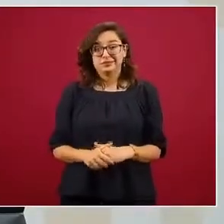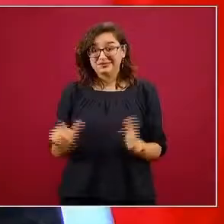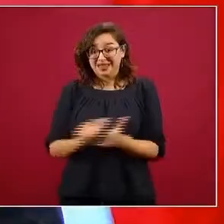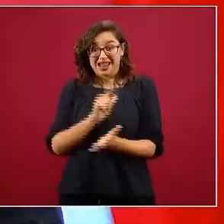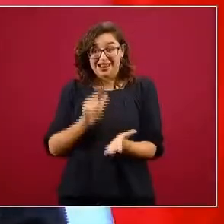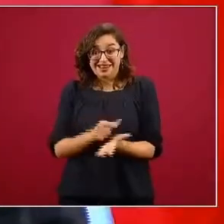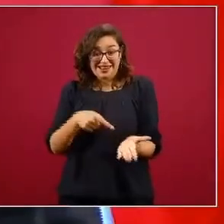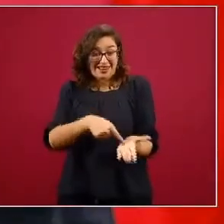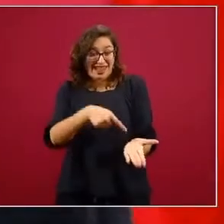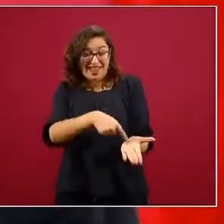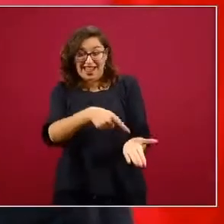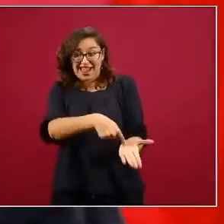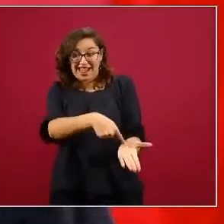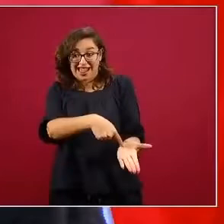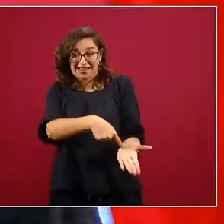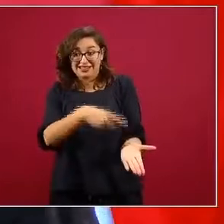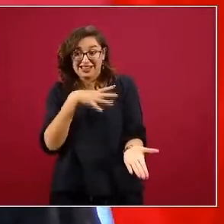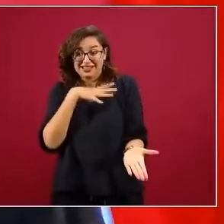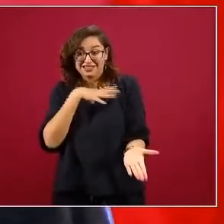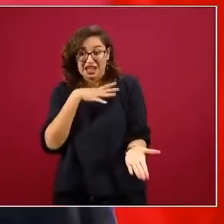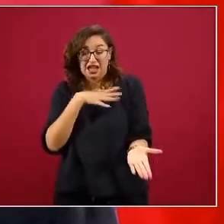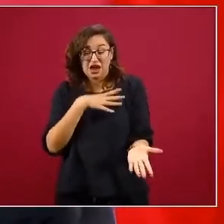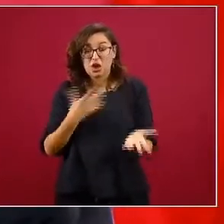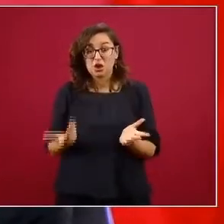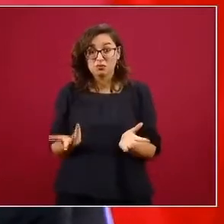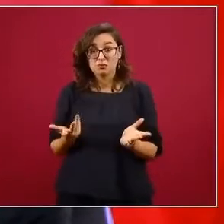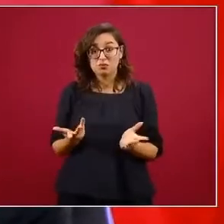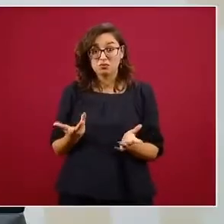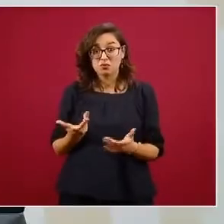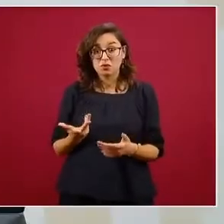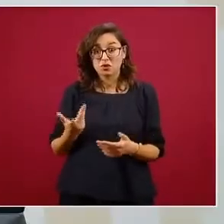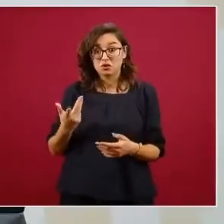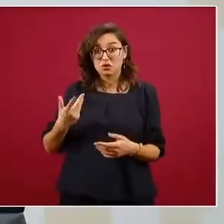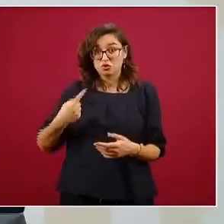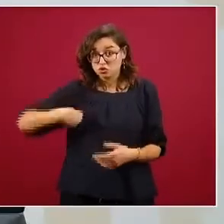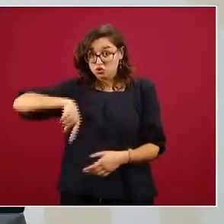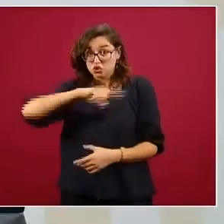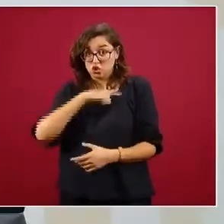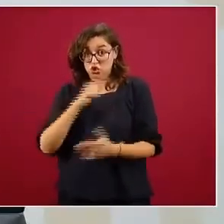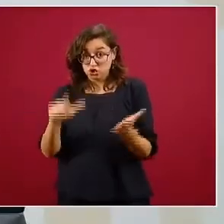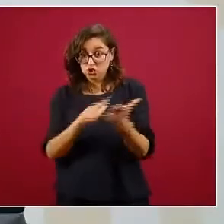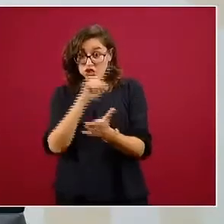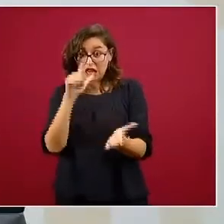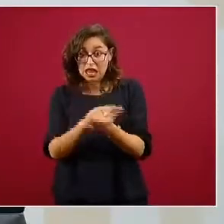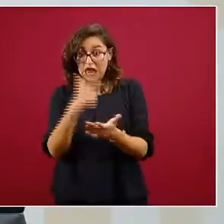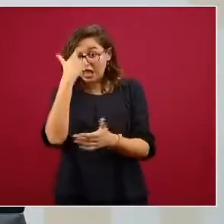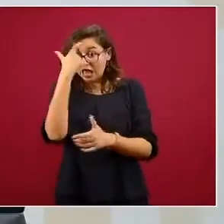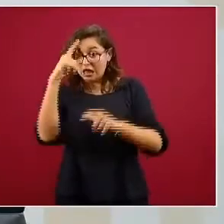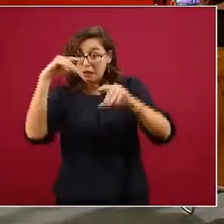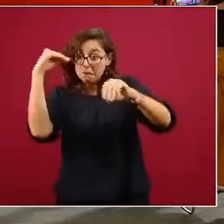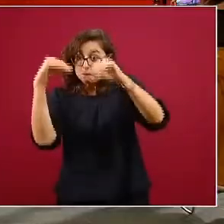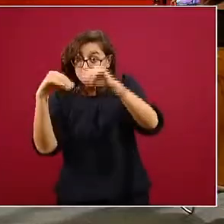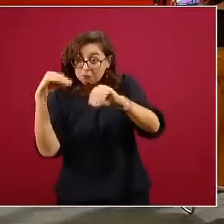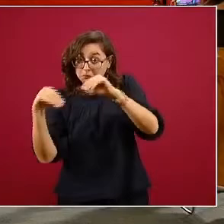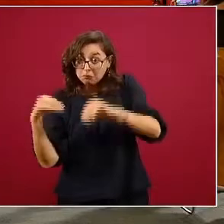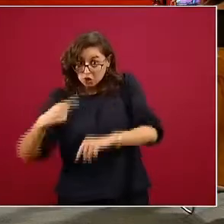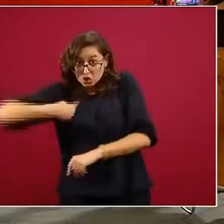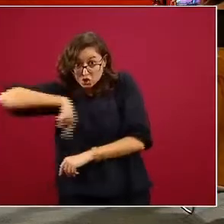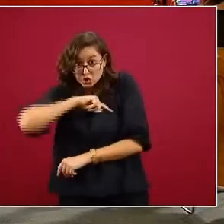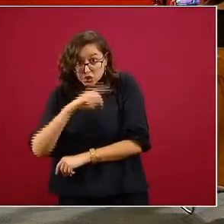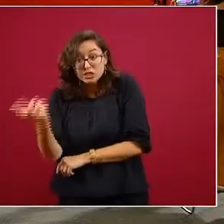ley que ni siquiera nos tocó a nosotros ser partícipes de su creación. La Ley General de Salud estableció